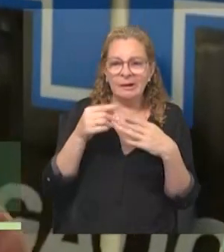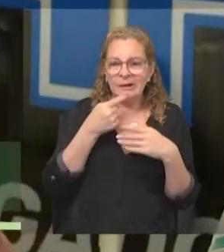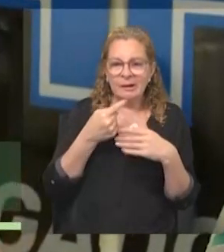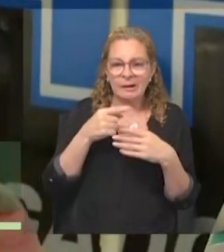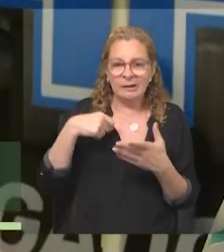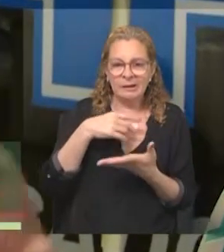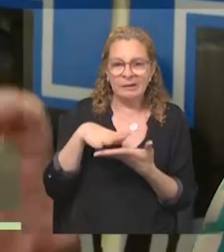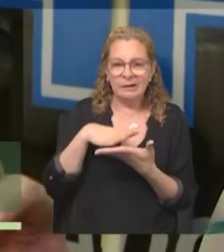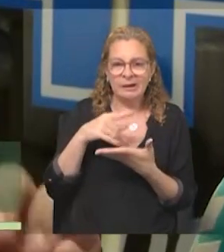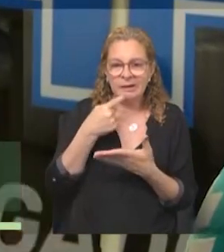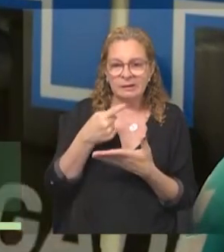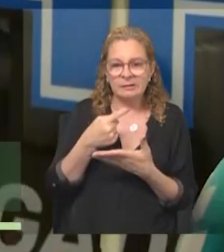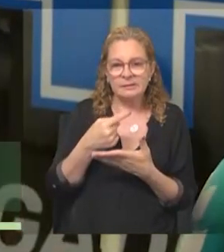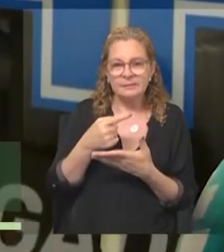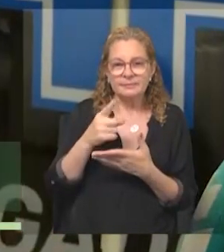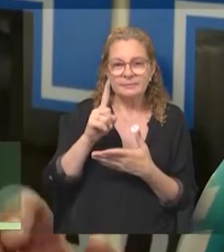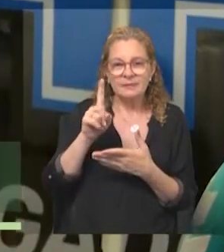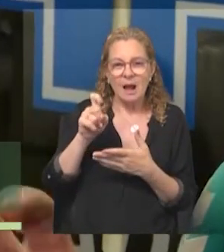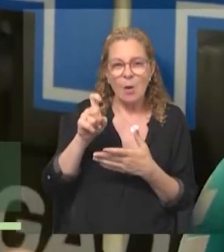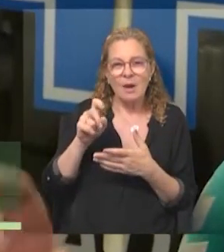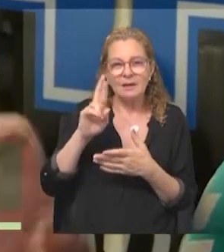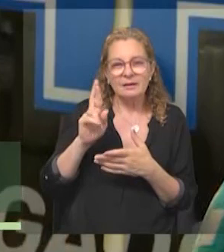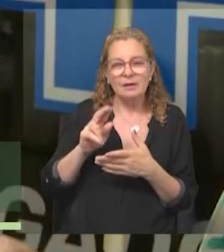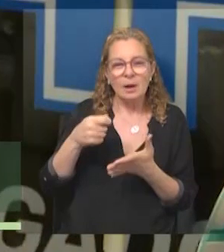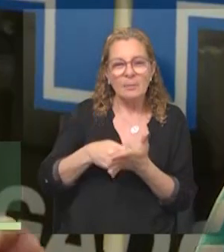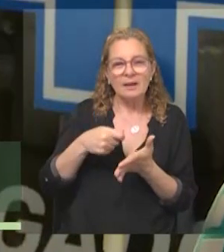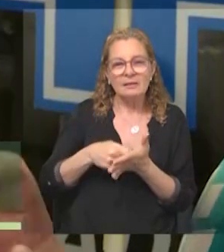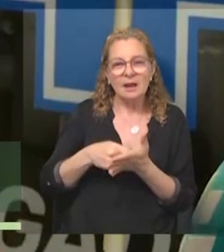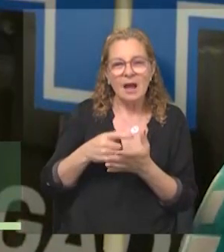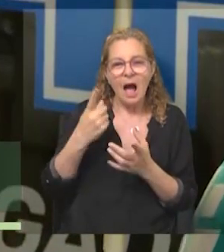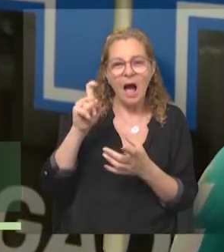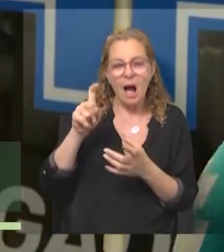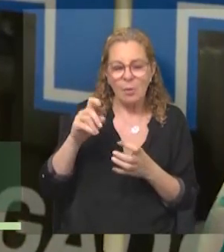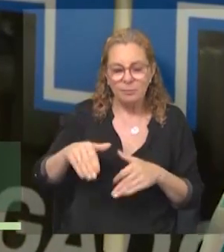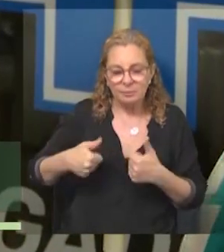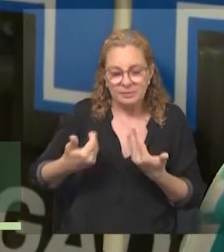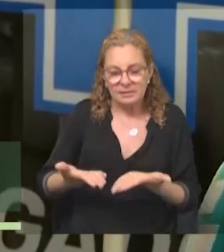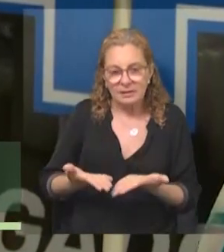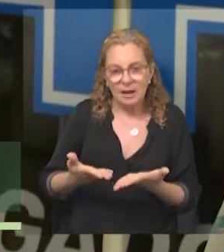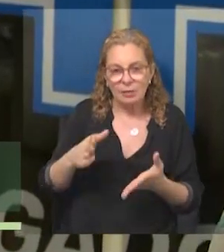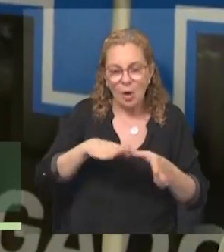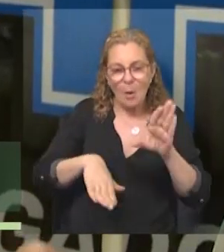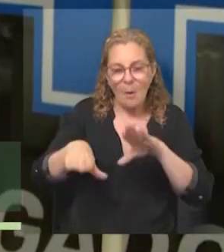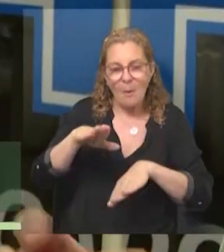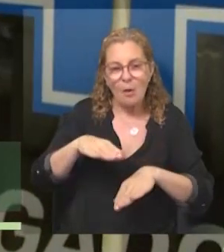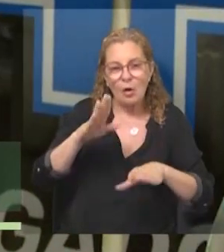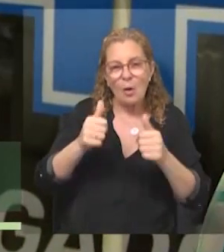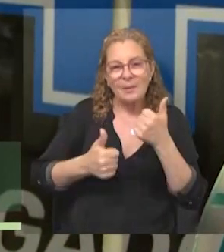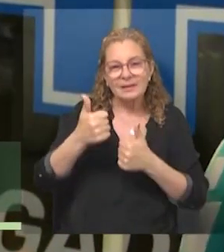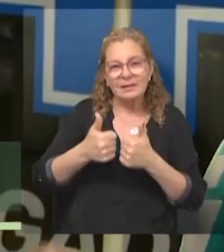por una situación que se dio en aguas del río de la plata por aguas servidas que se tiraron y una competencia de nado abierto donde los